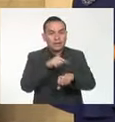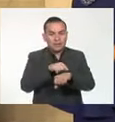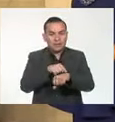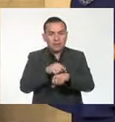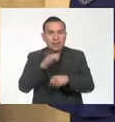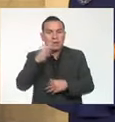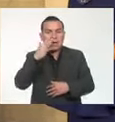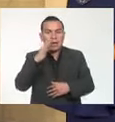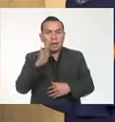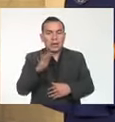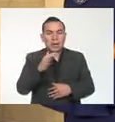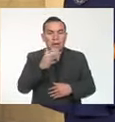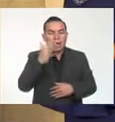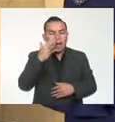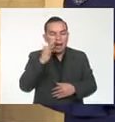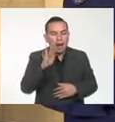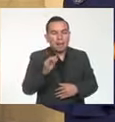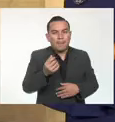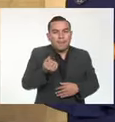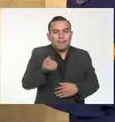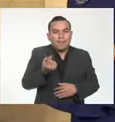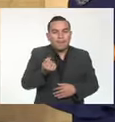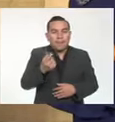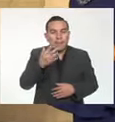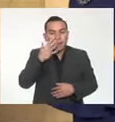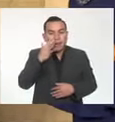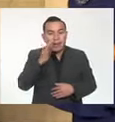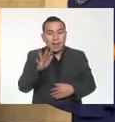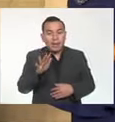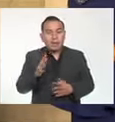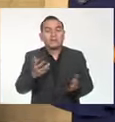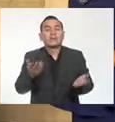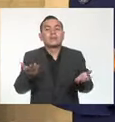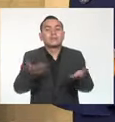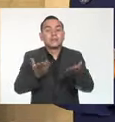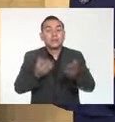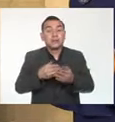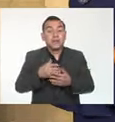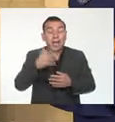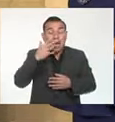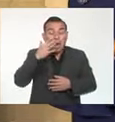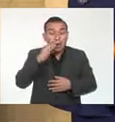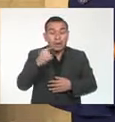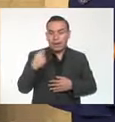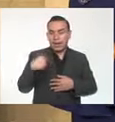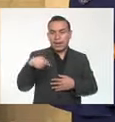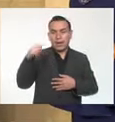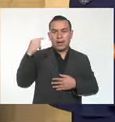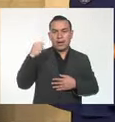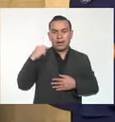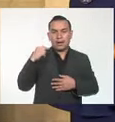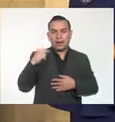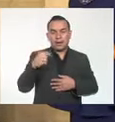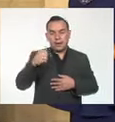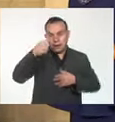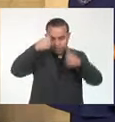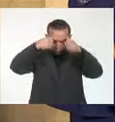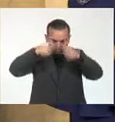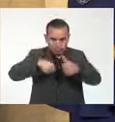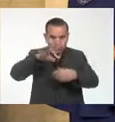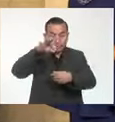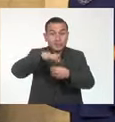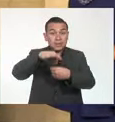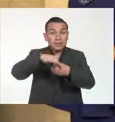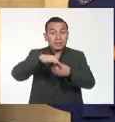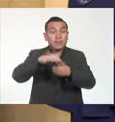Por ejemplo, para darles un pequeño ejemplo, para que vean cómo las cosas pasan así y no nos damos cuenta. Ayer, mientras se aprobaba el voto en el exterior, en la